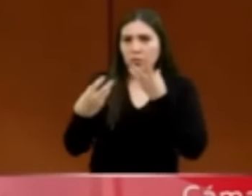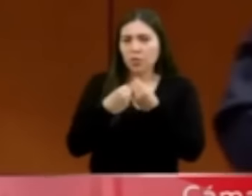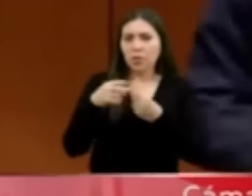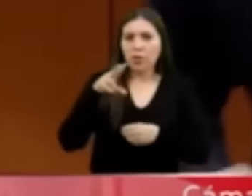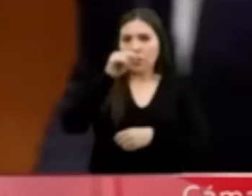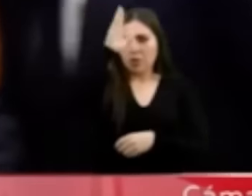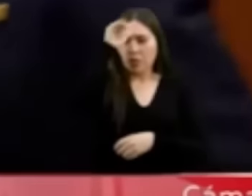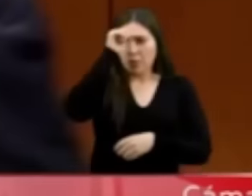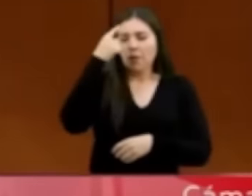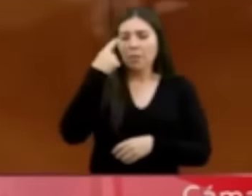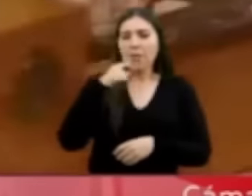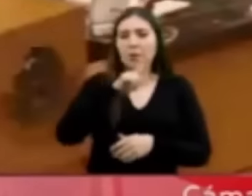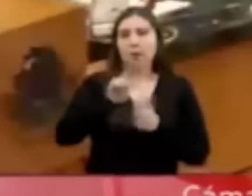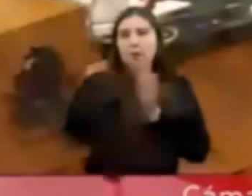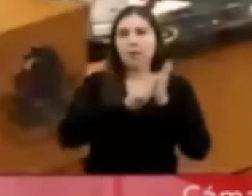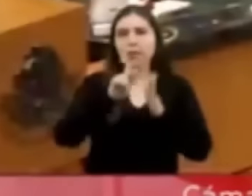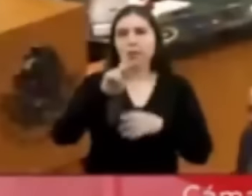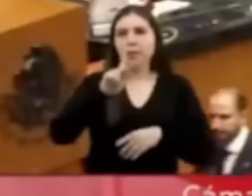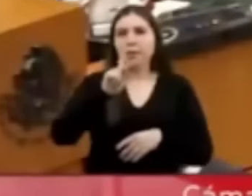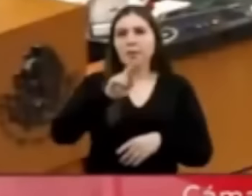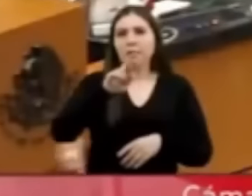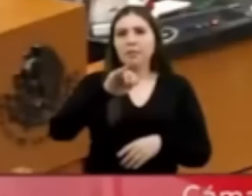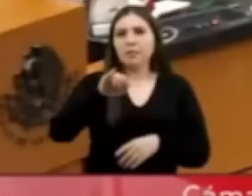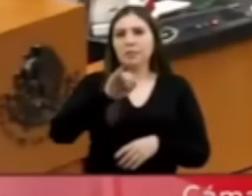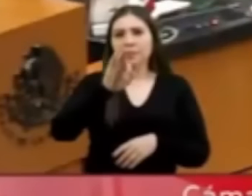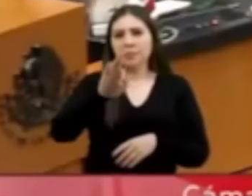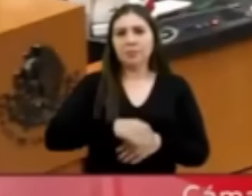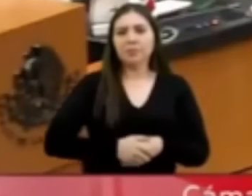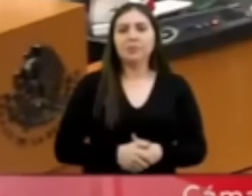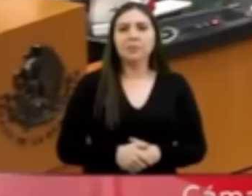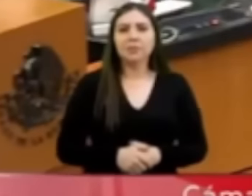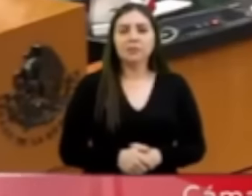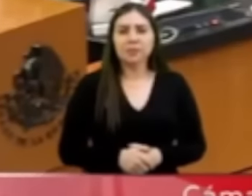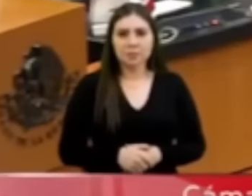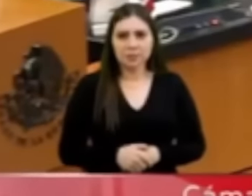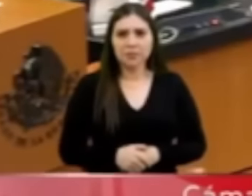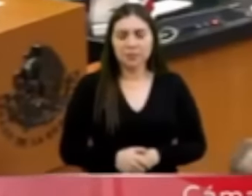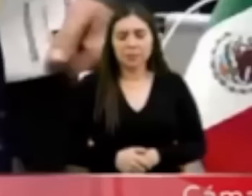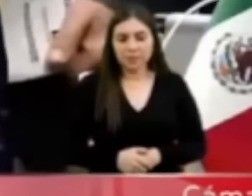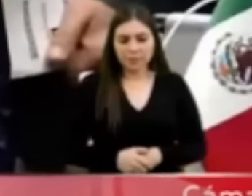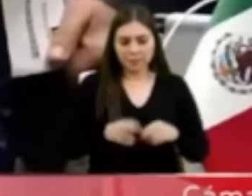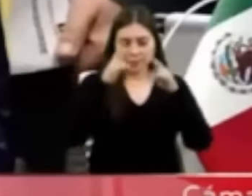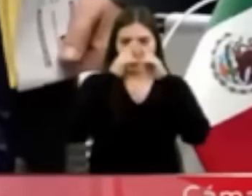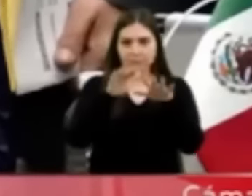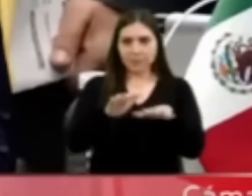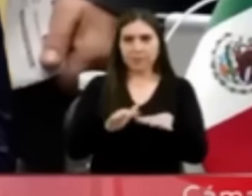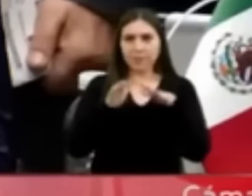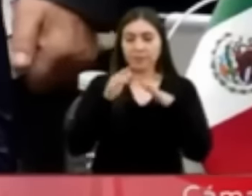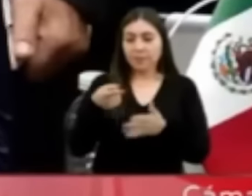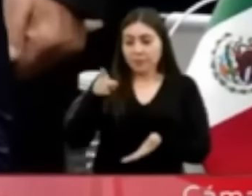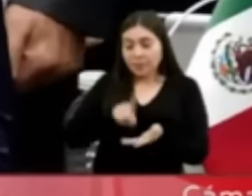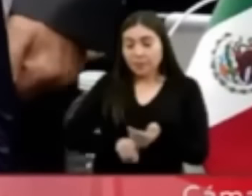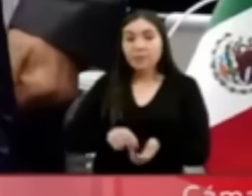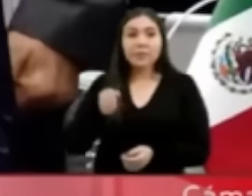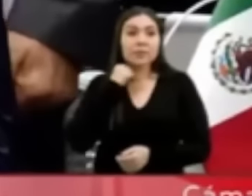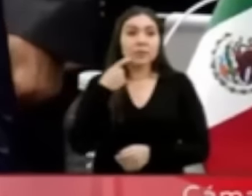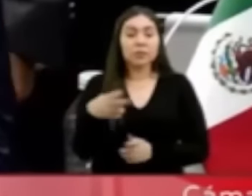Judicial. Honorable Asamblea, si bien el reglamento del Senado en su